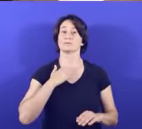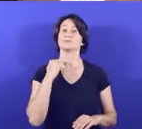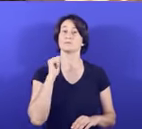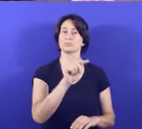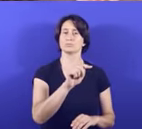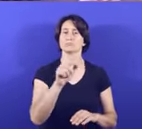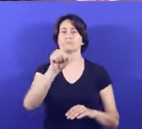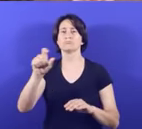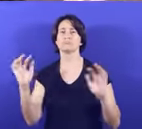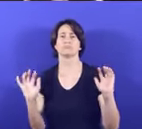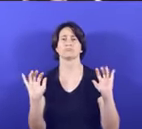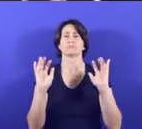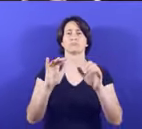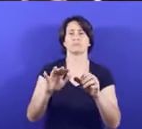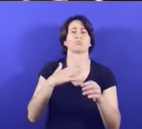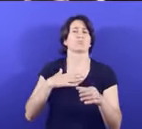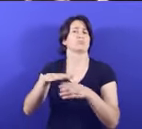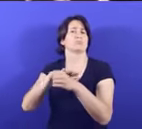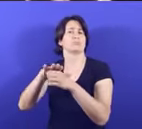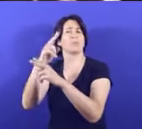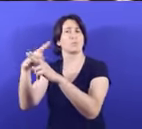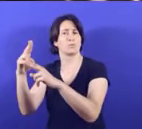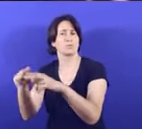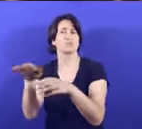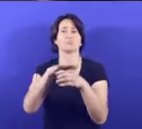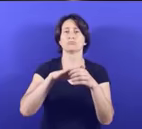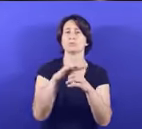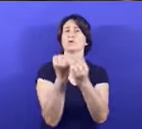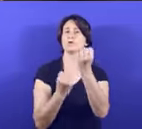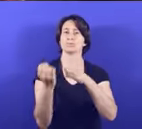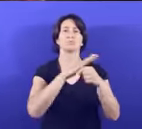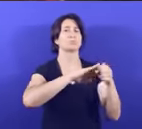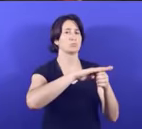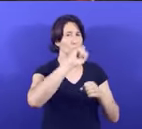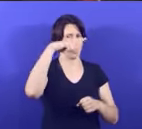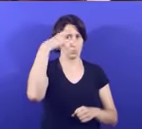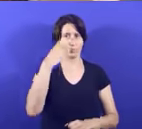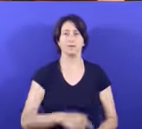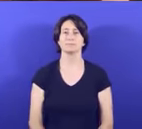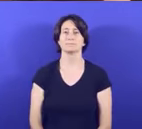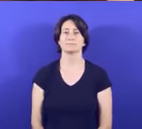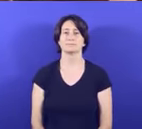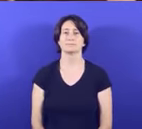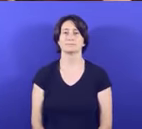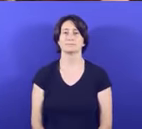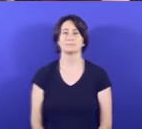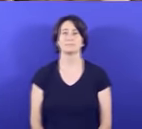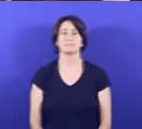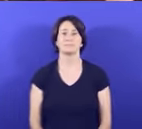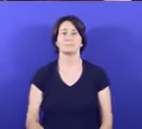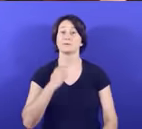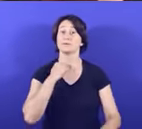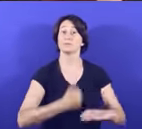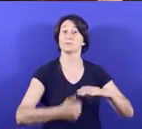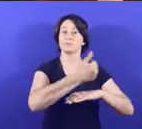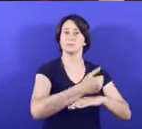crisis la solución es una alianza entre lo público y lo privado. Hay que gestionar con responsabilidad, ha subrayado José Luis Bilbao,